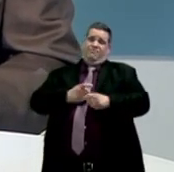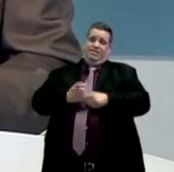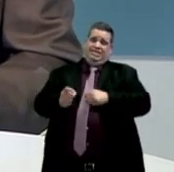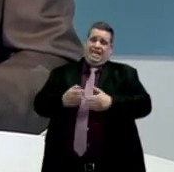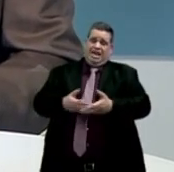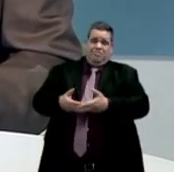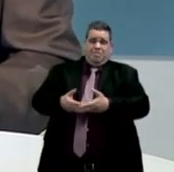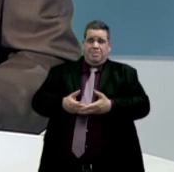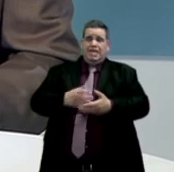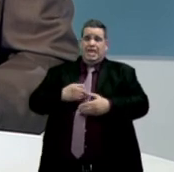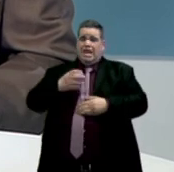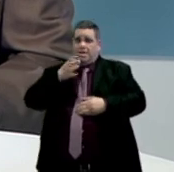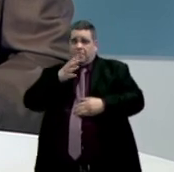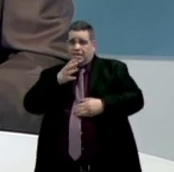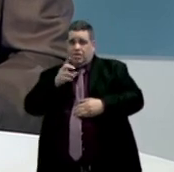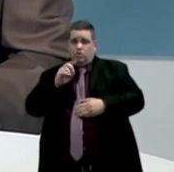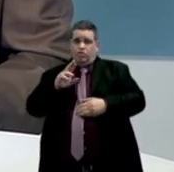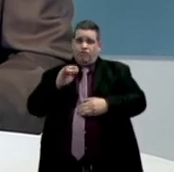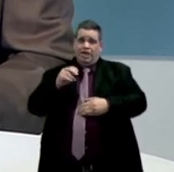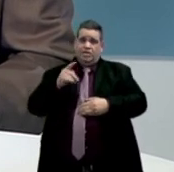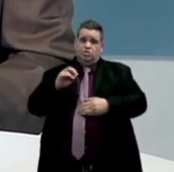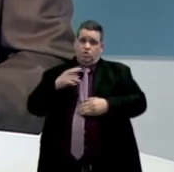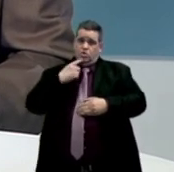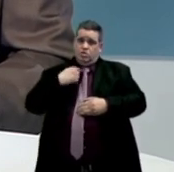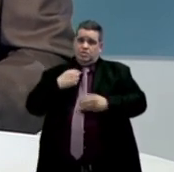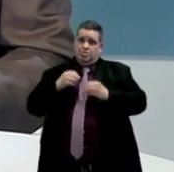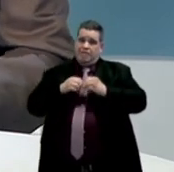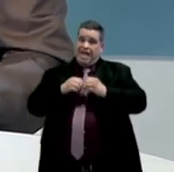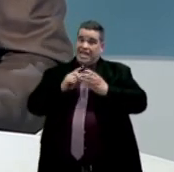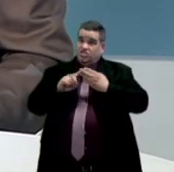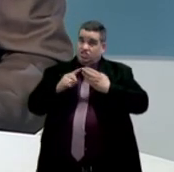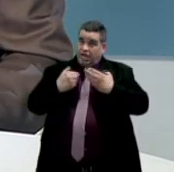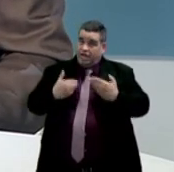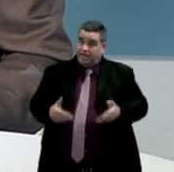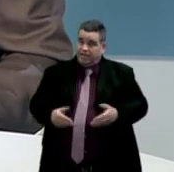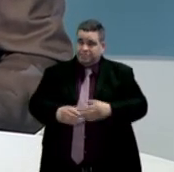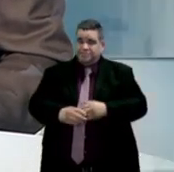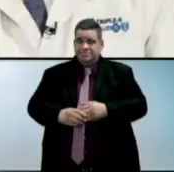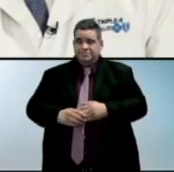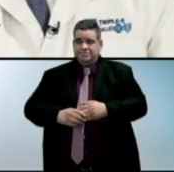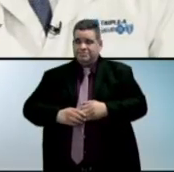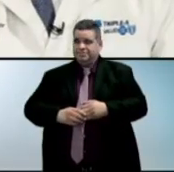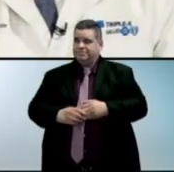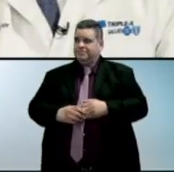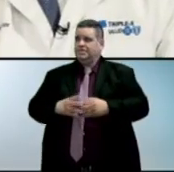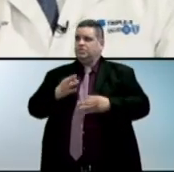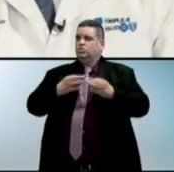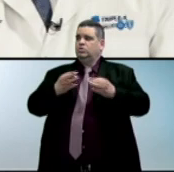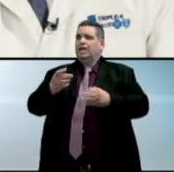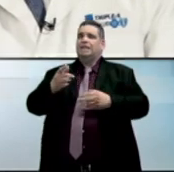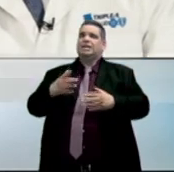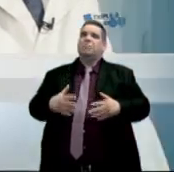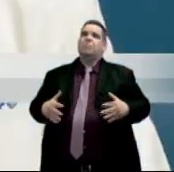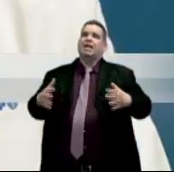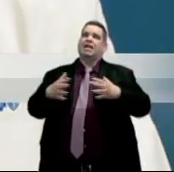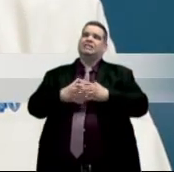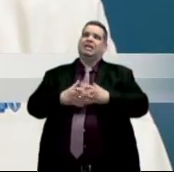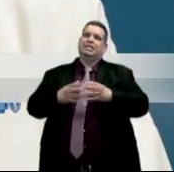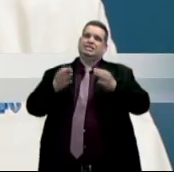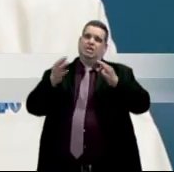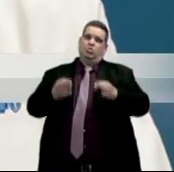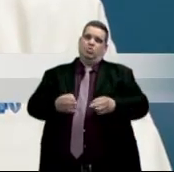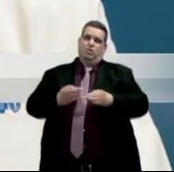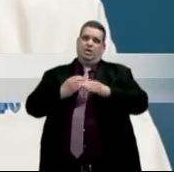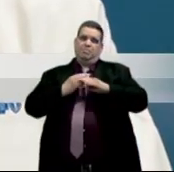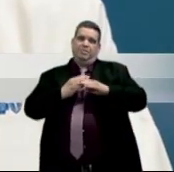su bebé? El doctor Fran Astor nos dice más en Chequéate. Si estás embarazada, seguro que la prevención